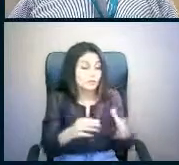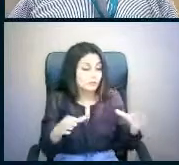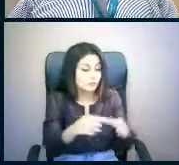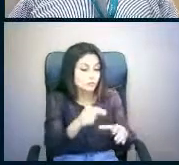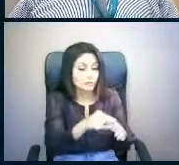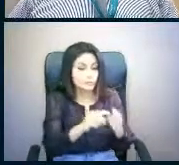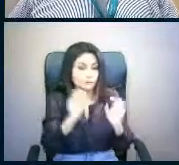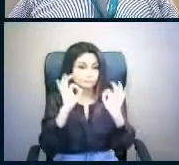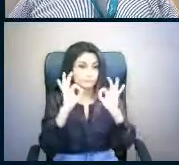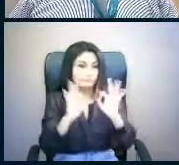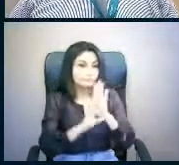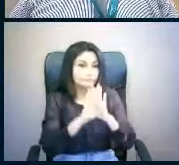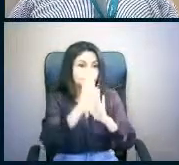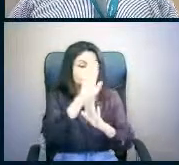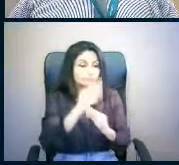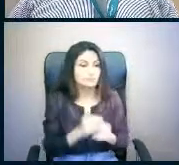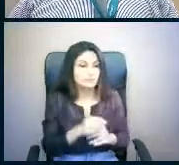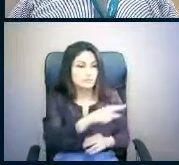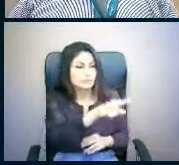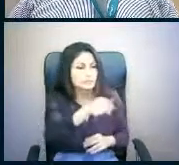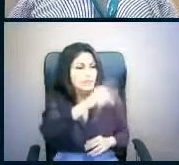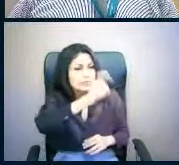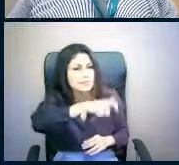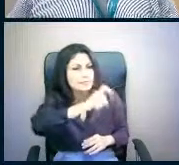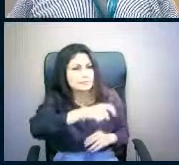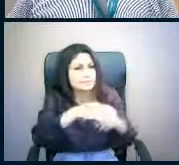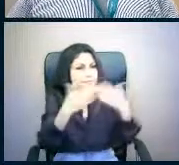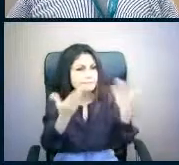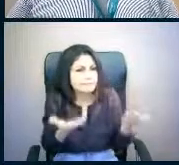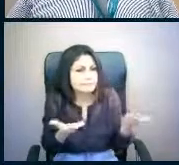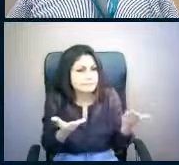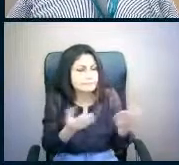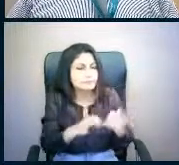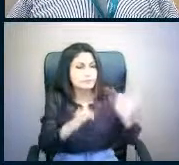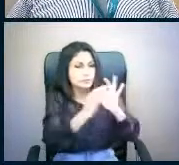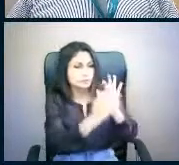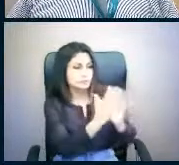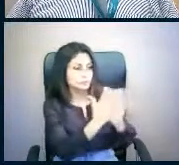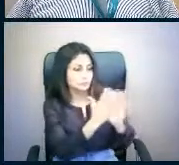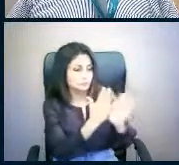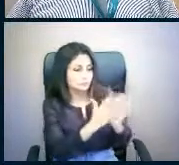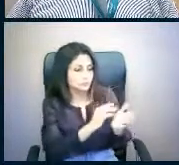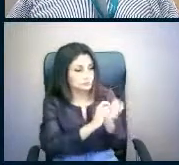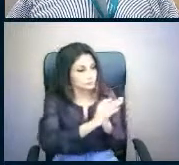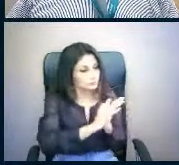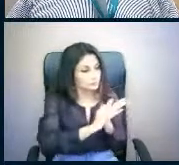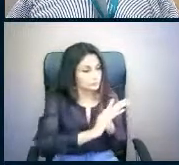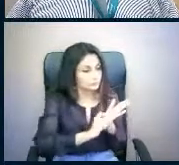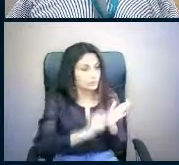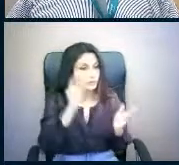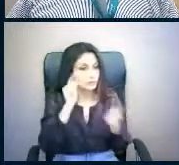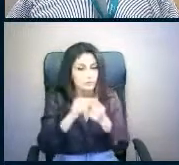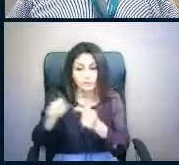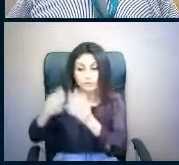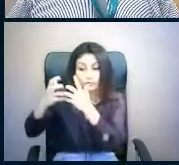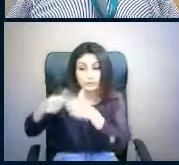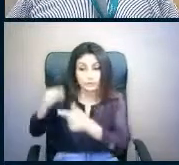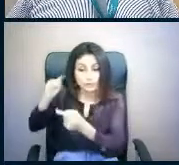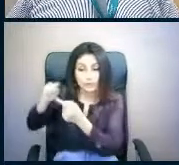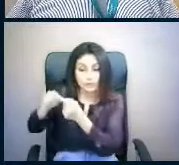necesidades que se presentan, estas necesidades se alinean a las estrategias u objetivos de la